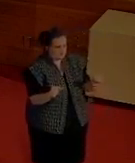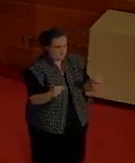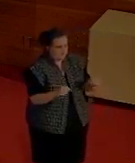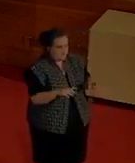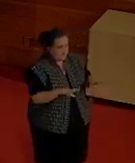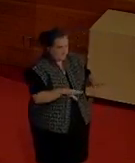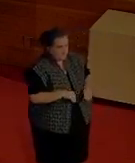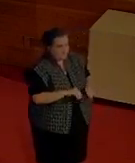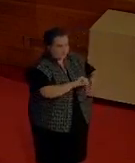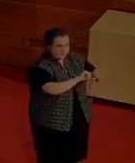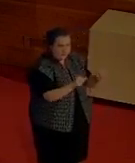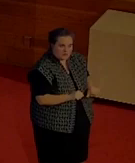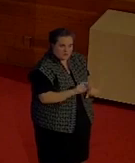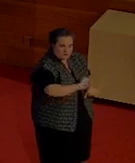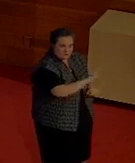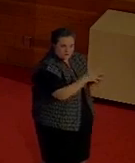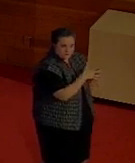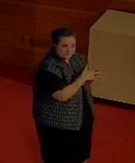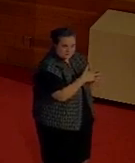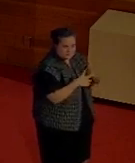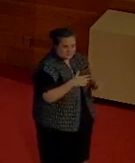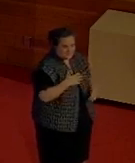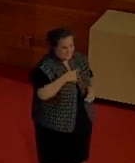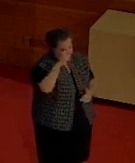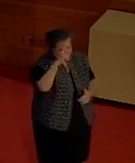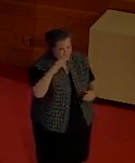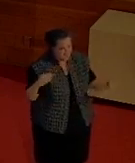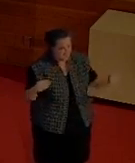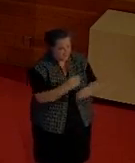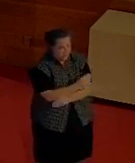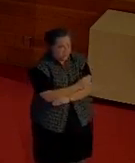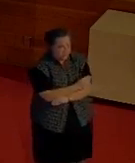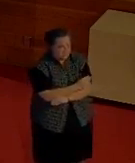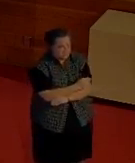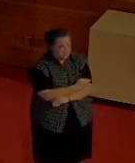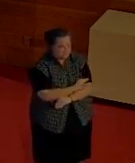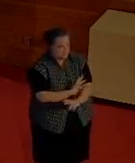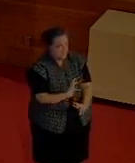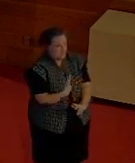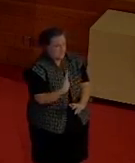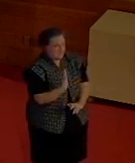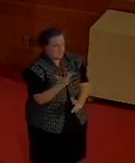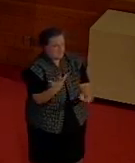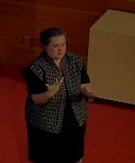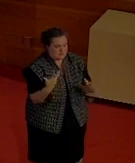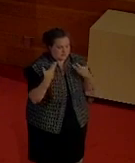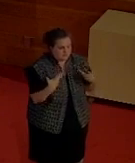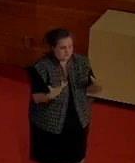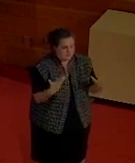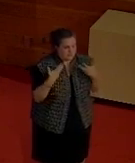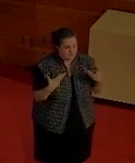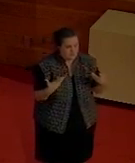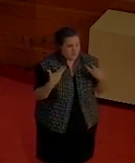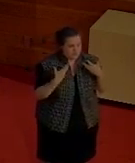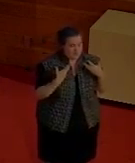dominio de un modelo que no es el suyo que no conecta con sus raíces culturales y todo eso es algo que se palpa en en una sociedad como la japonesa por lo